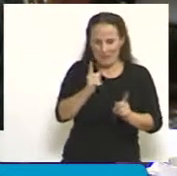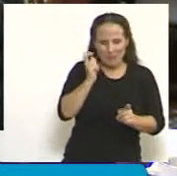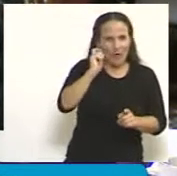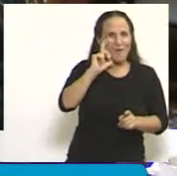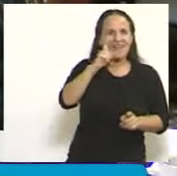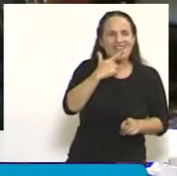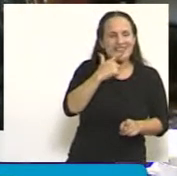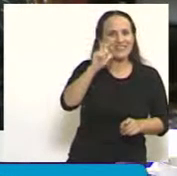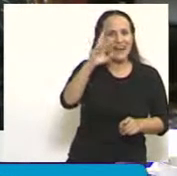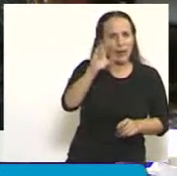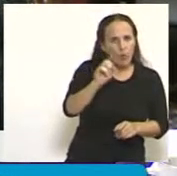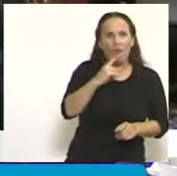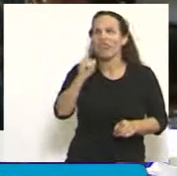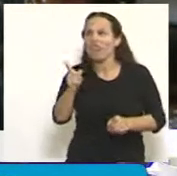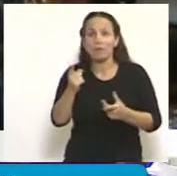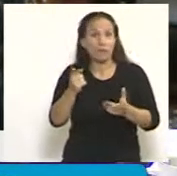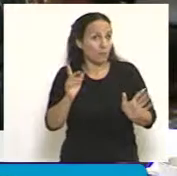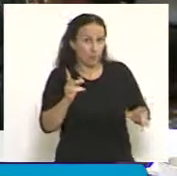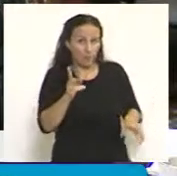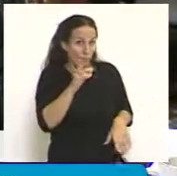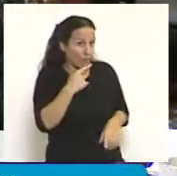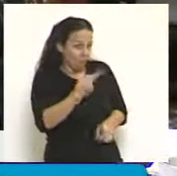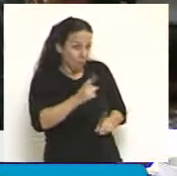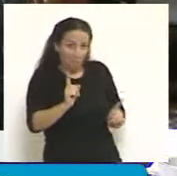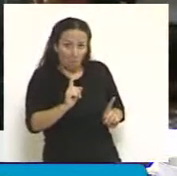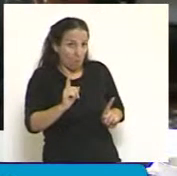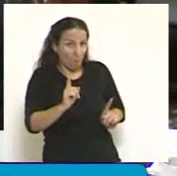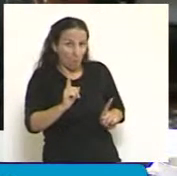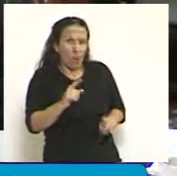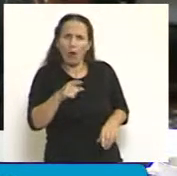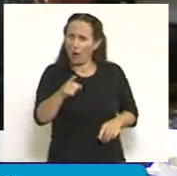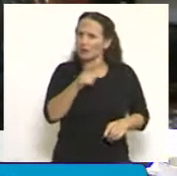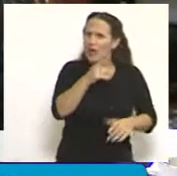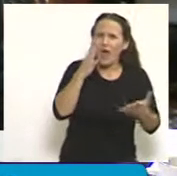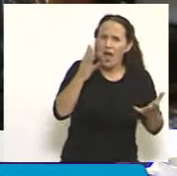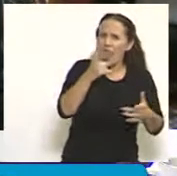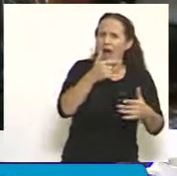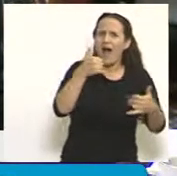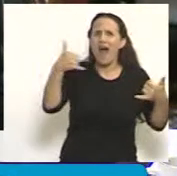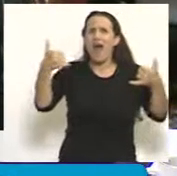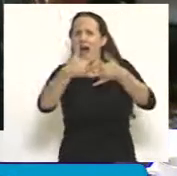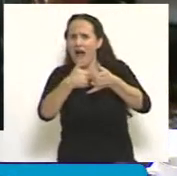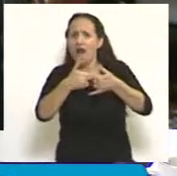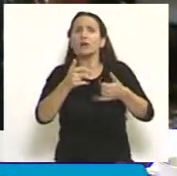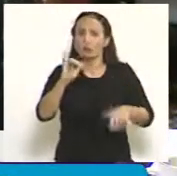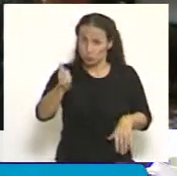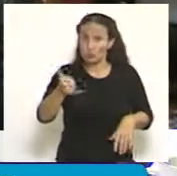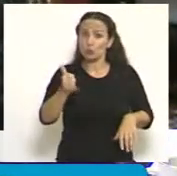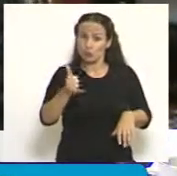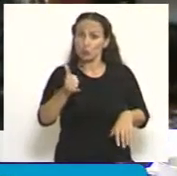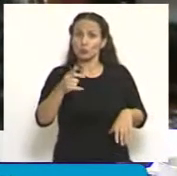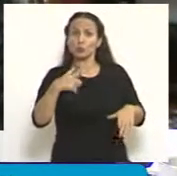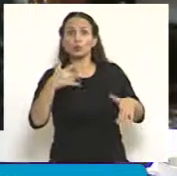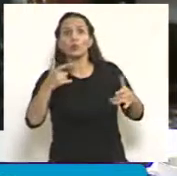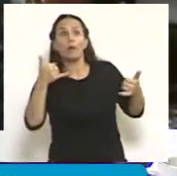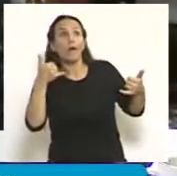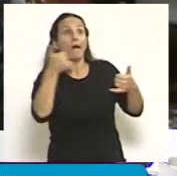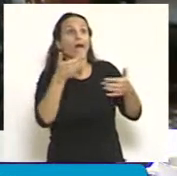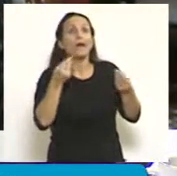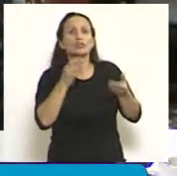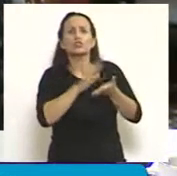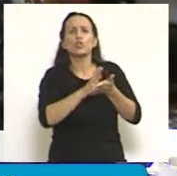reglaba el Ministerio Público Fiscal y el Ministerio de la Defensa estaban comprendidas en una única norma. Hoy tenemos